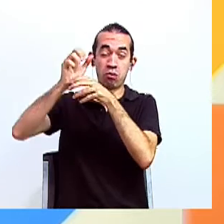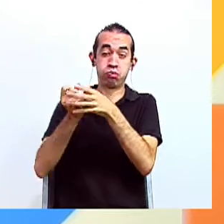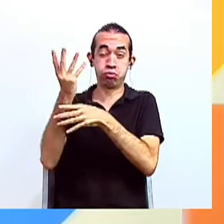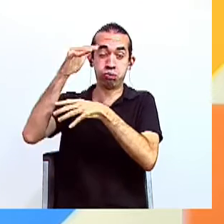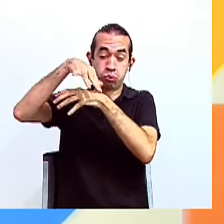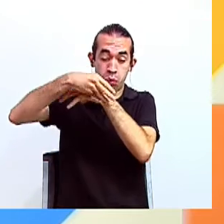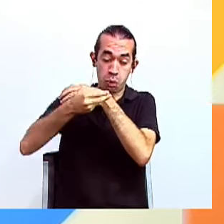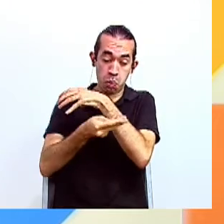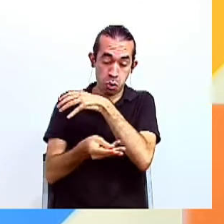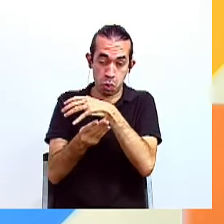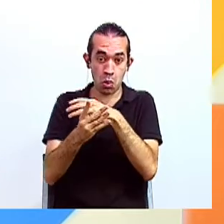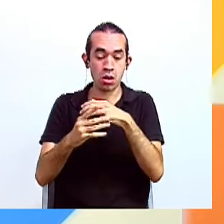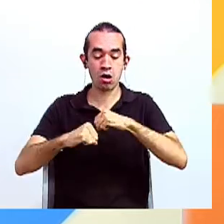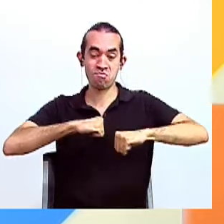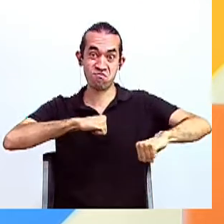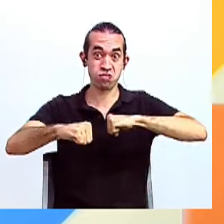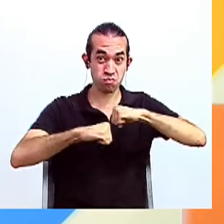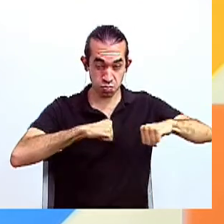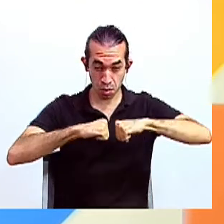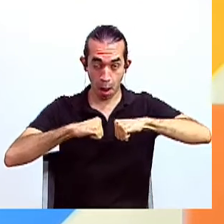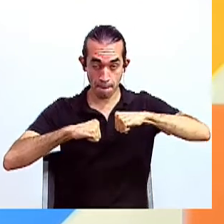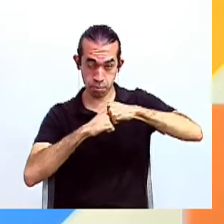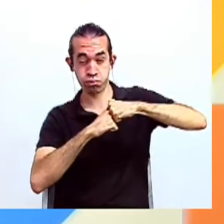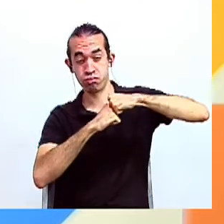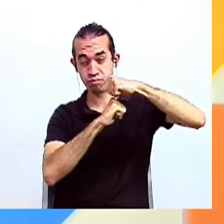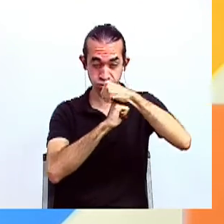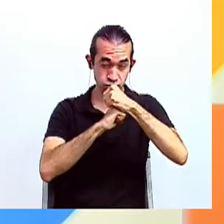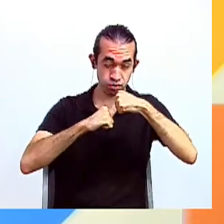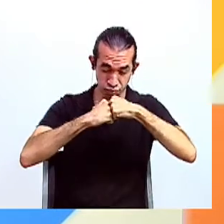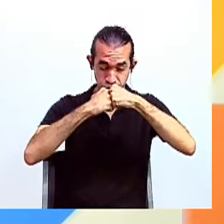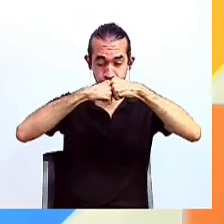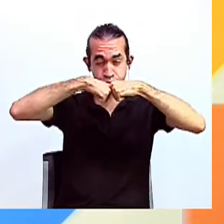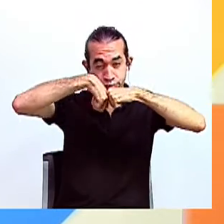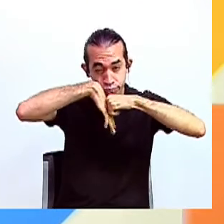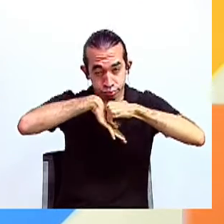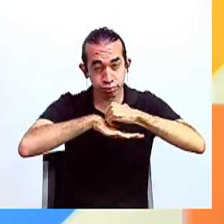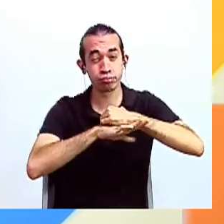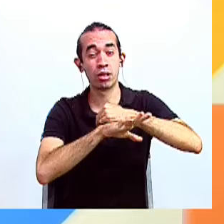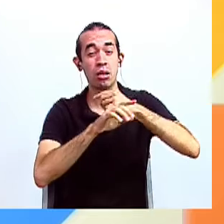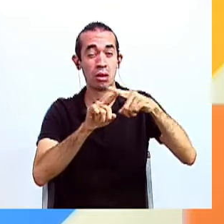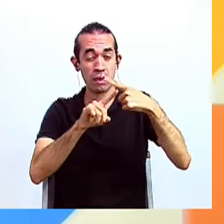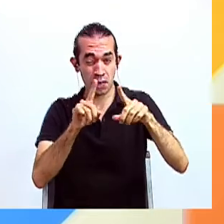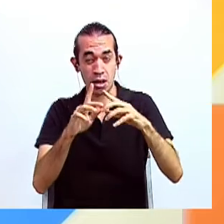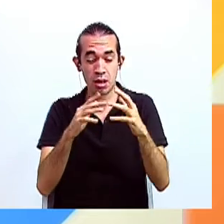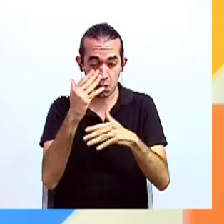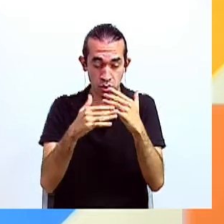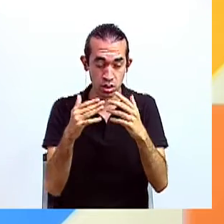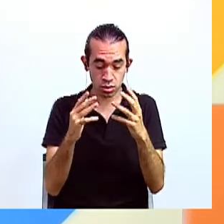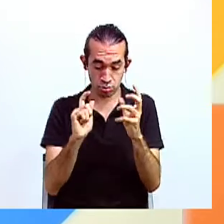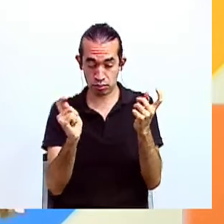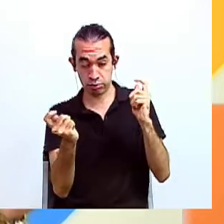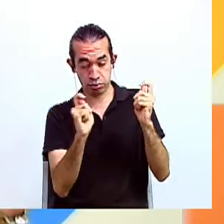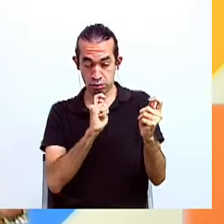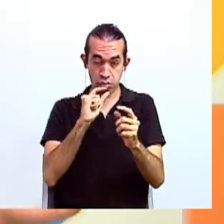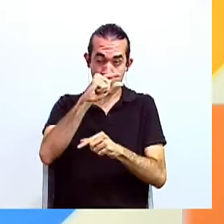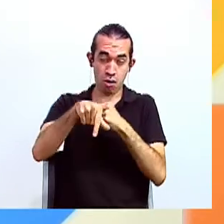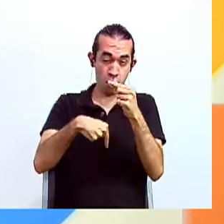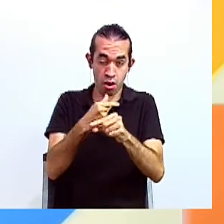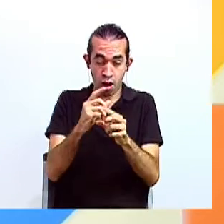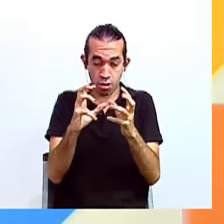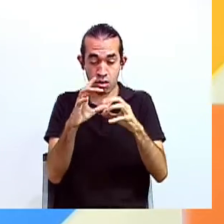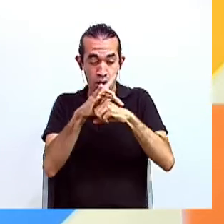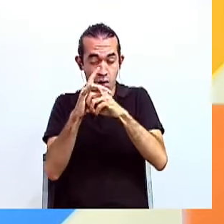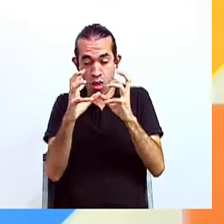un papel muy importante dentro de los ciclos biogeoquímicos. Ahora, la forma como un elemento